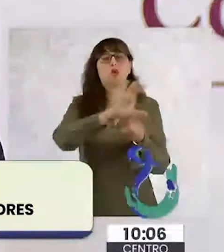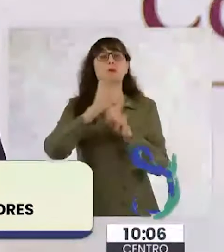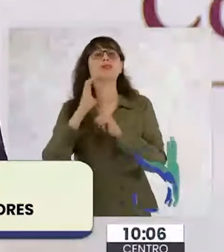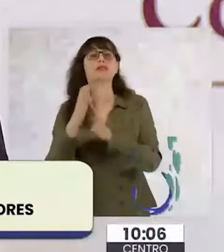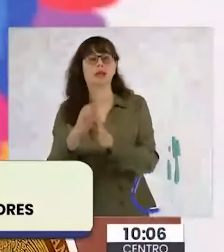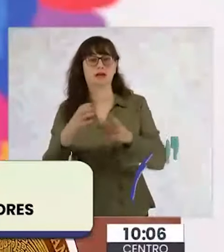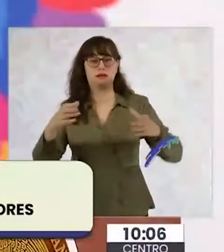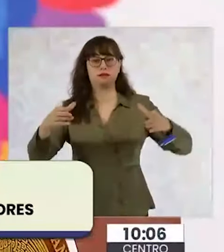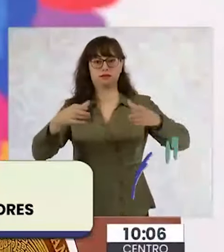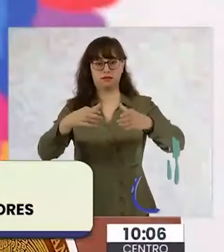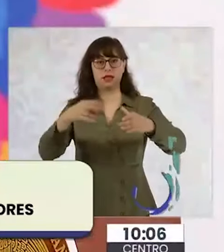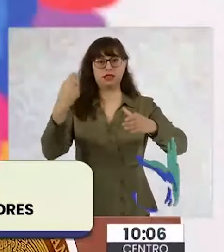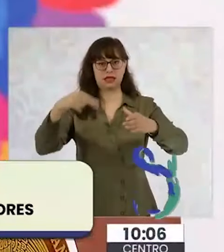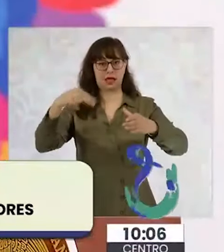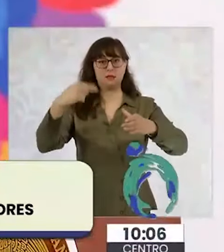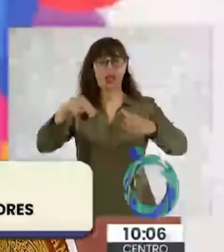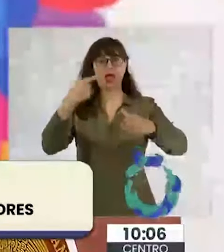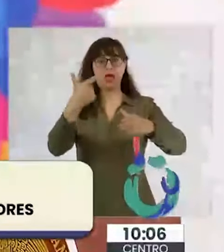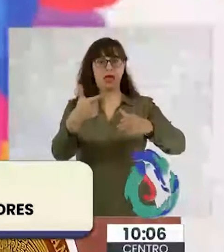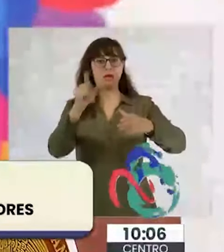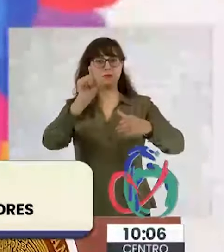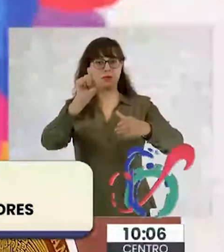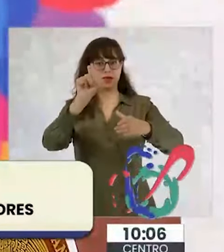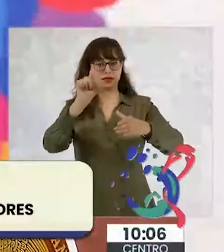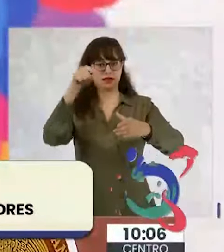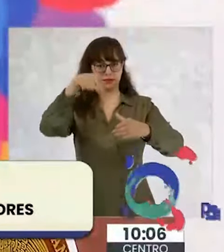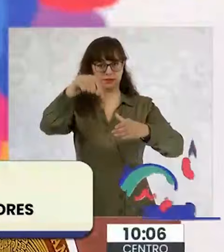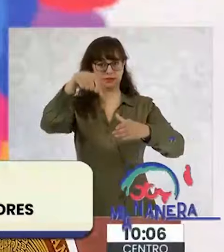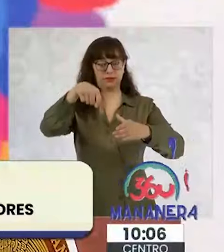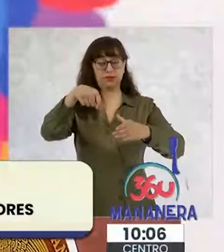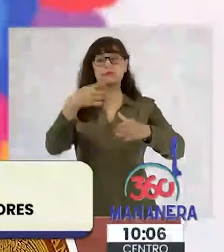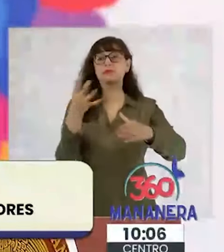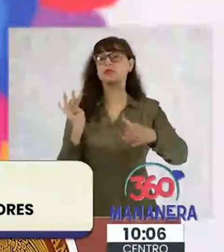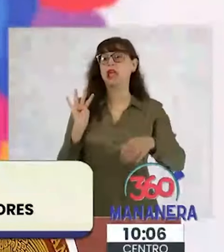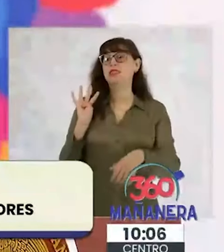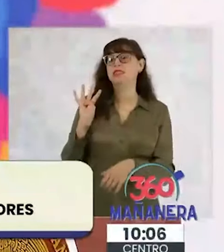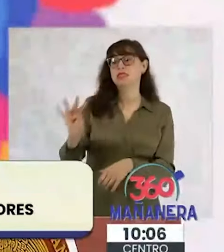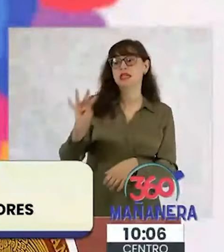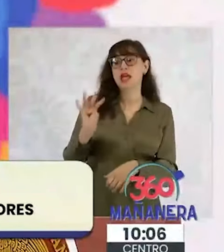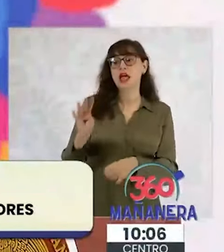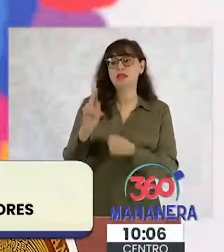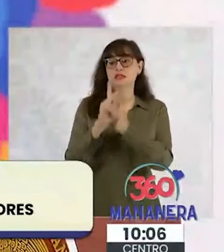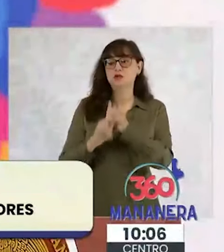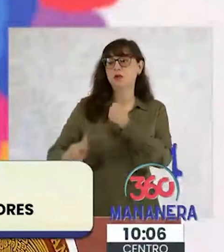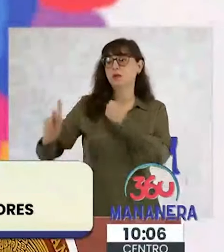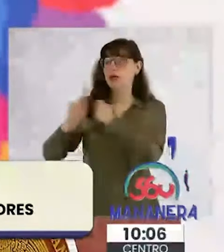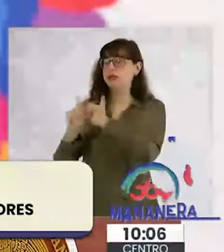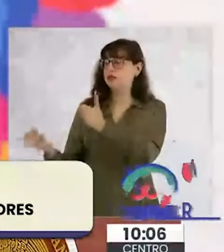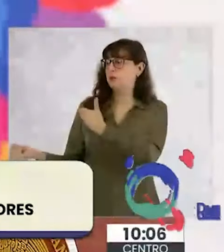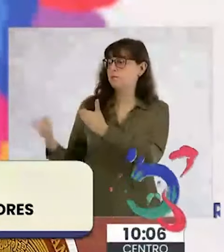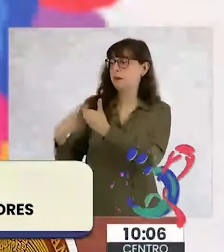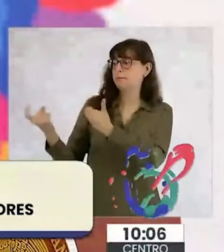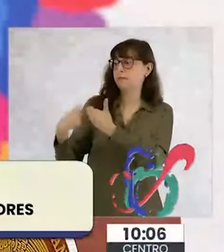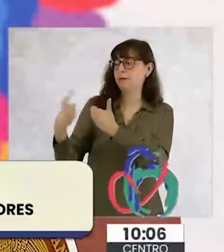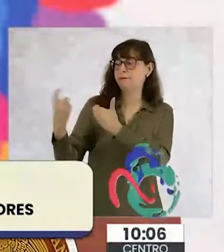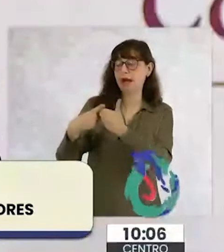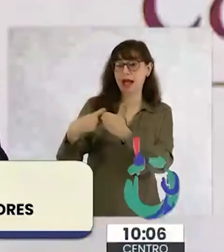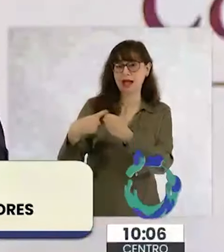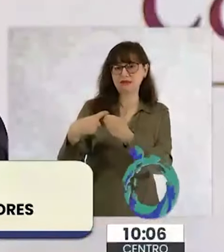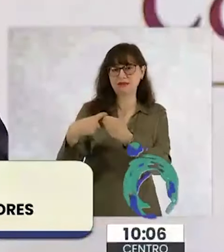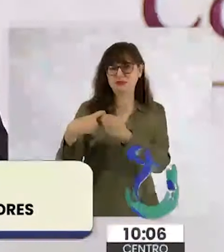y la Unión Europea de ahí surgió el número 20 pero el año